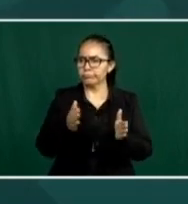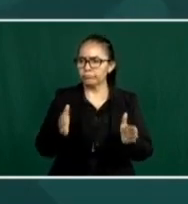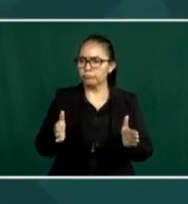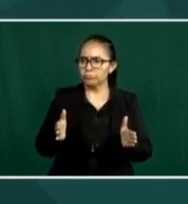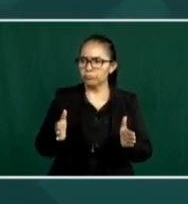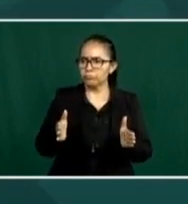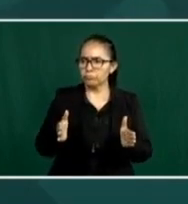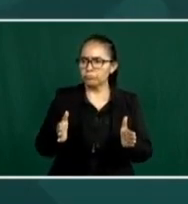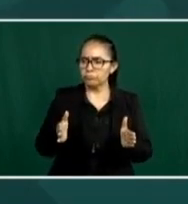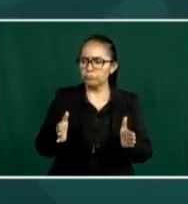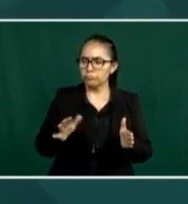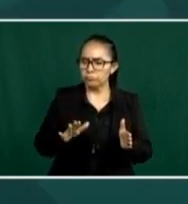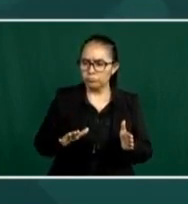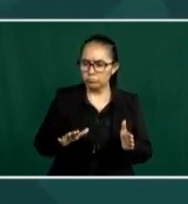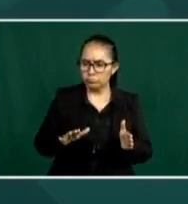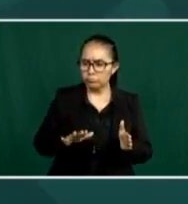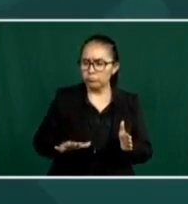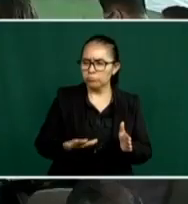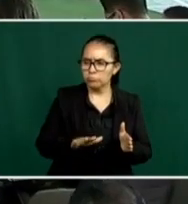en unas cuantas manos.